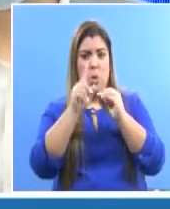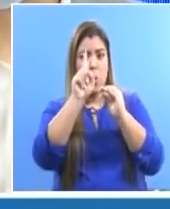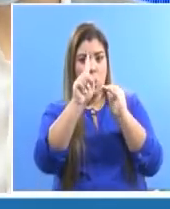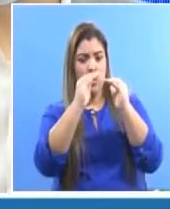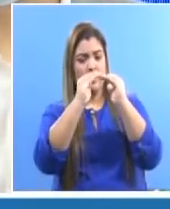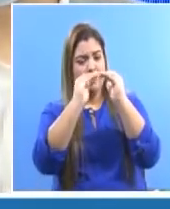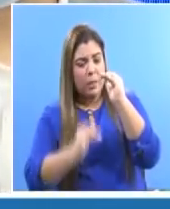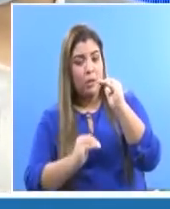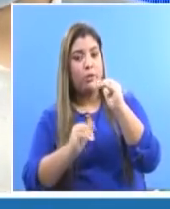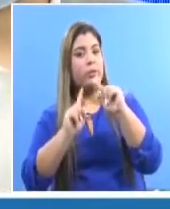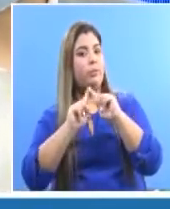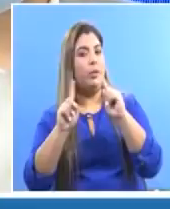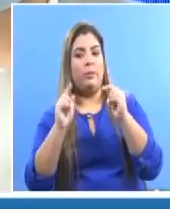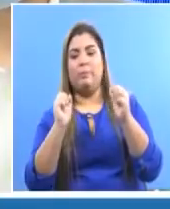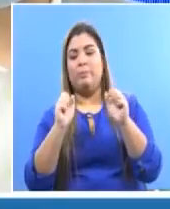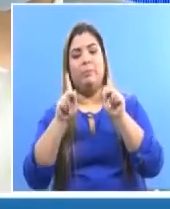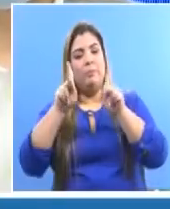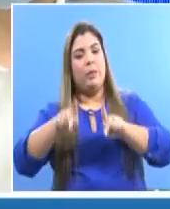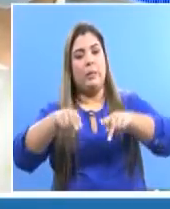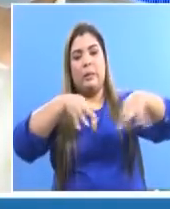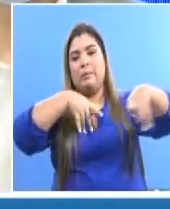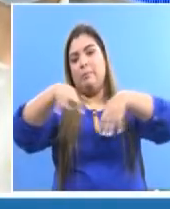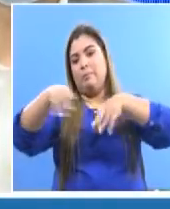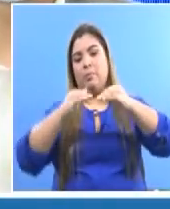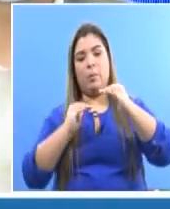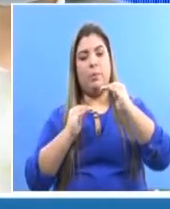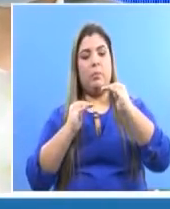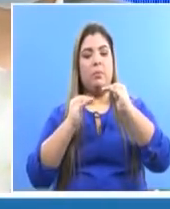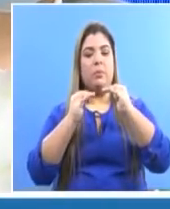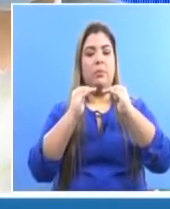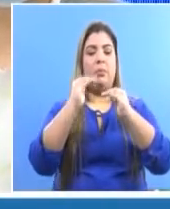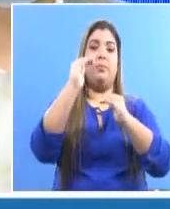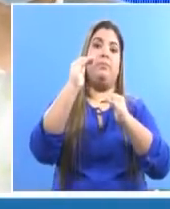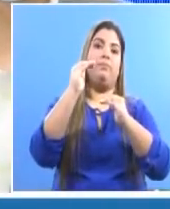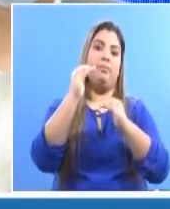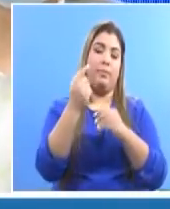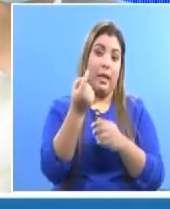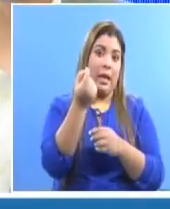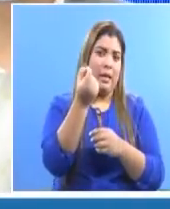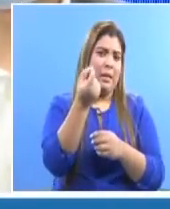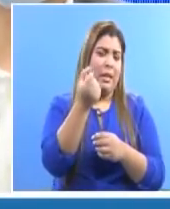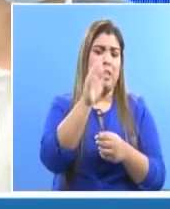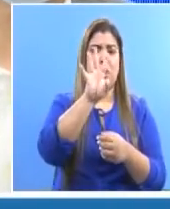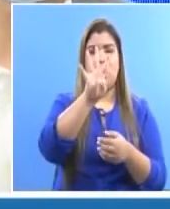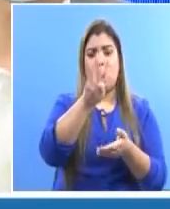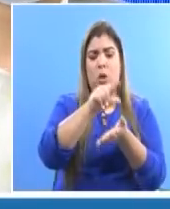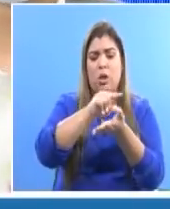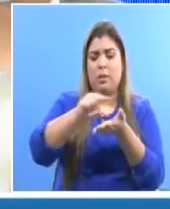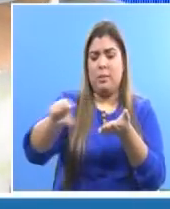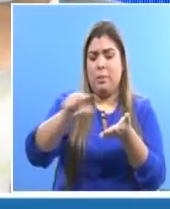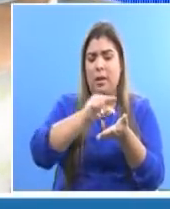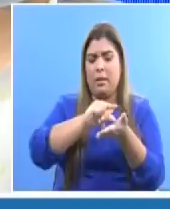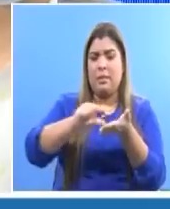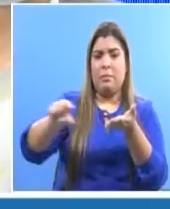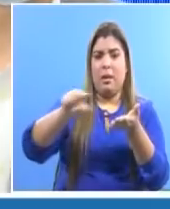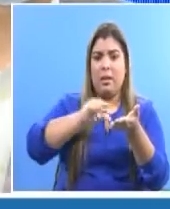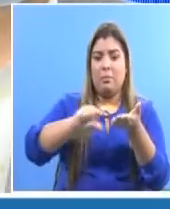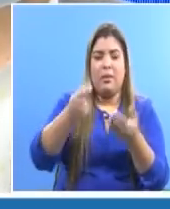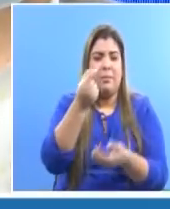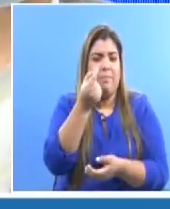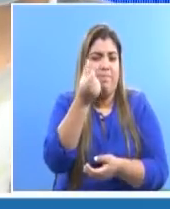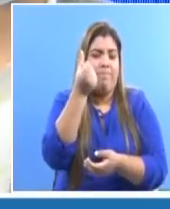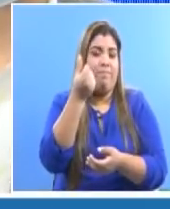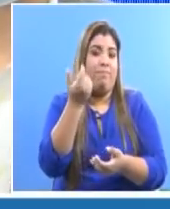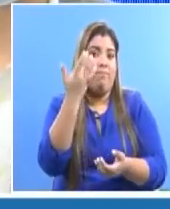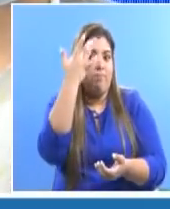logró tener muy cerca de esa meta durante un periodo de casi 4 semanas, que fue lo que hizo que tuviéramos como hoja de ruta y